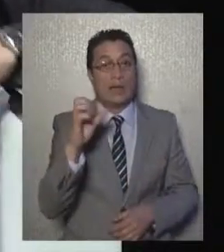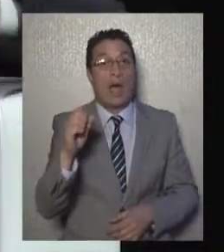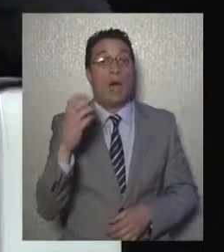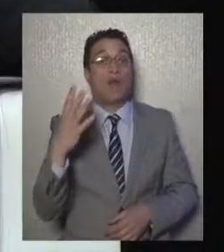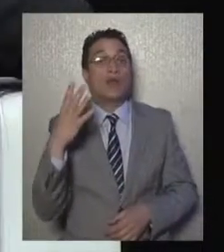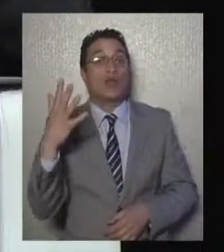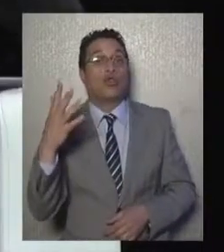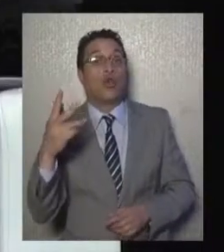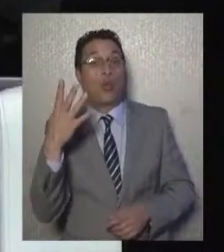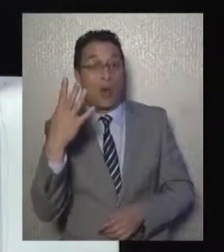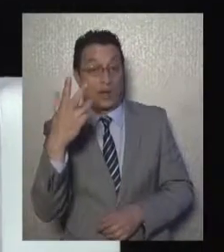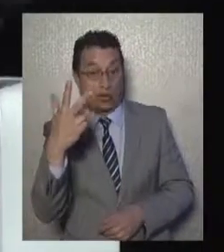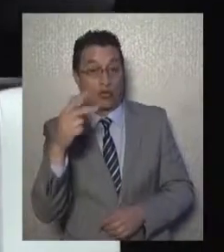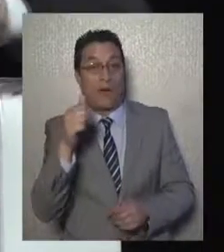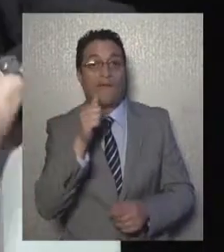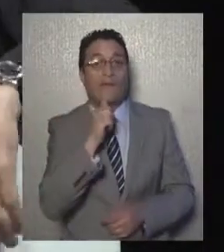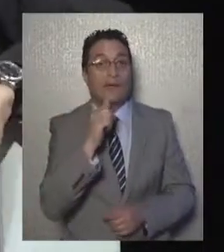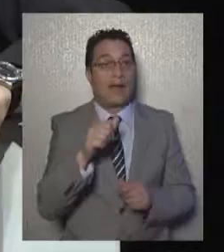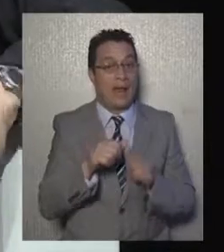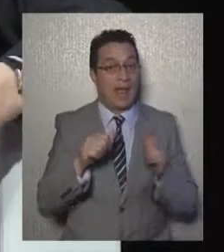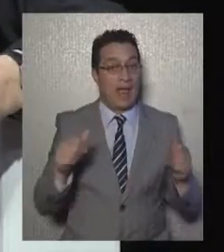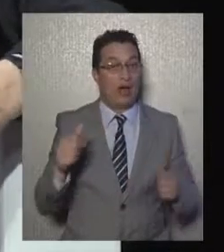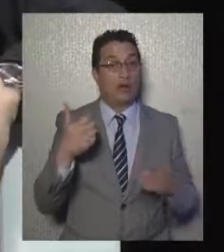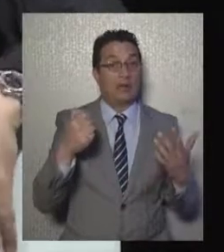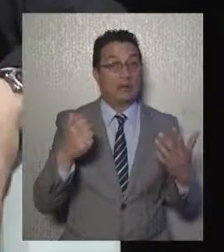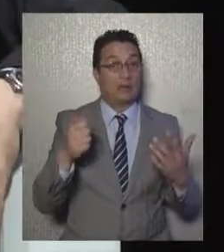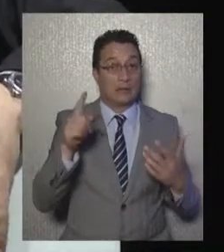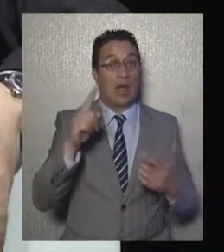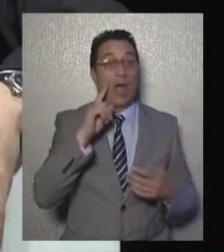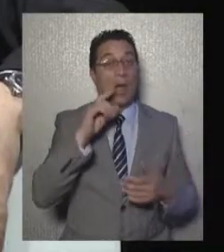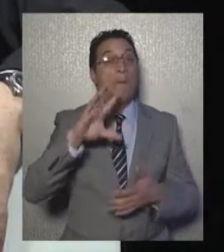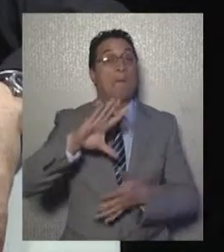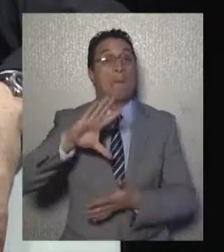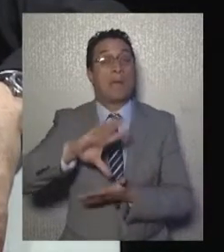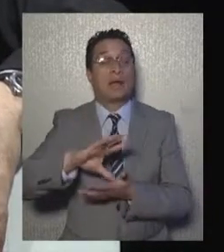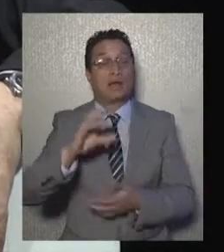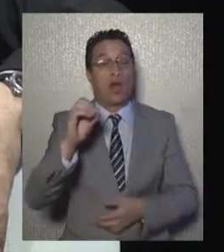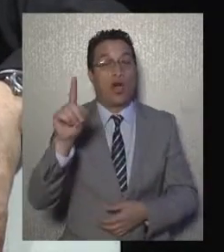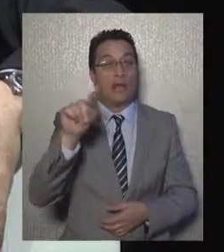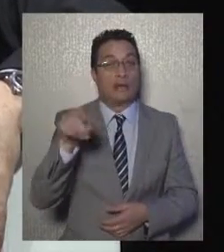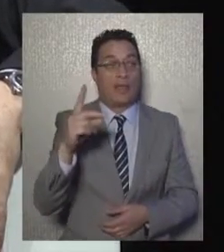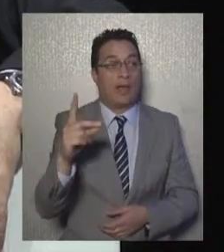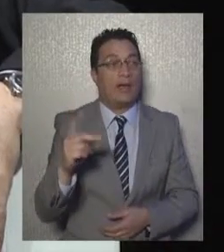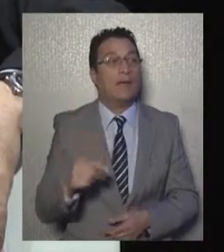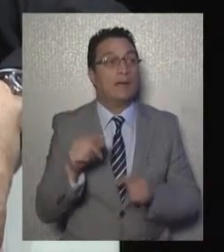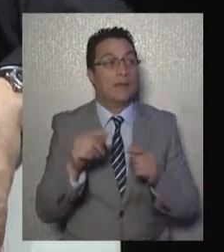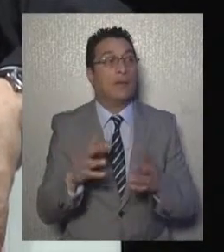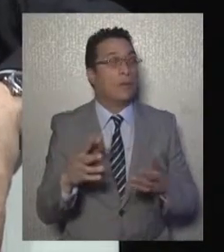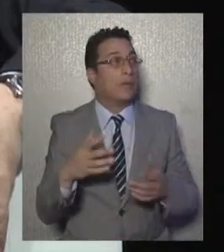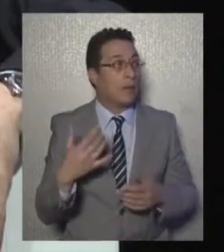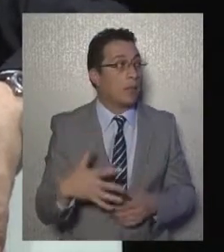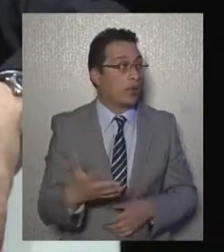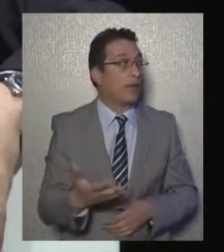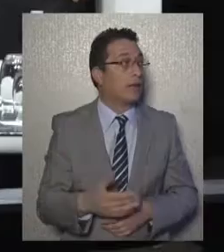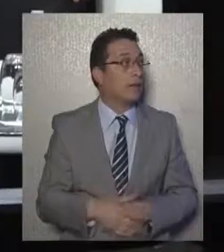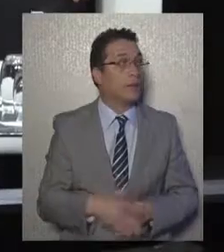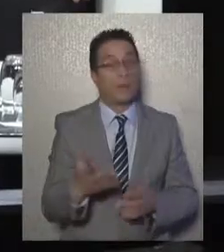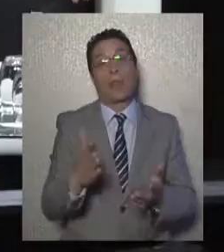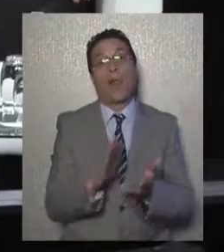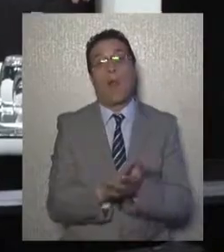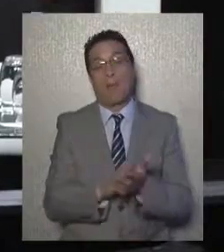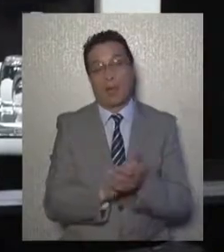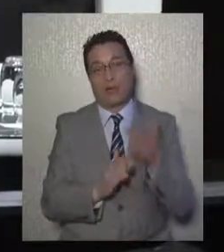48, todavía estamos lejos del 60 que tienen los países de la OECD en promedio. Sería un shock de crecimiento importante. Absolutamente. De aporte al crecimiento. Un aplauso